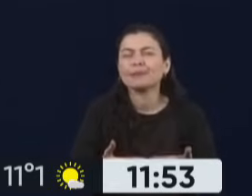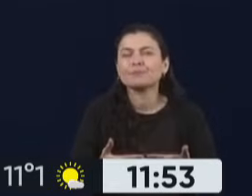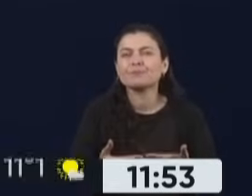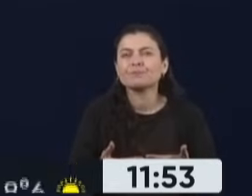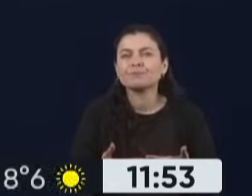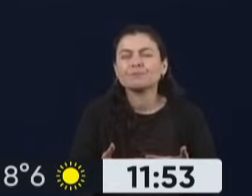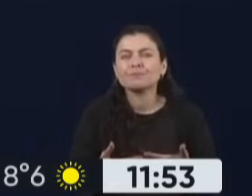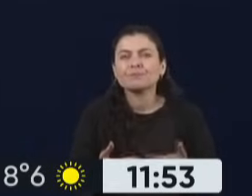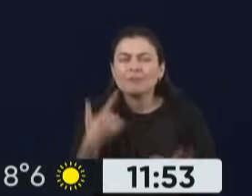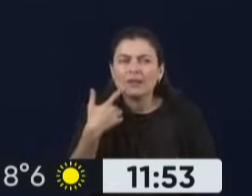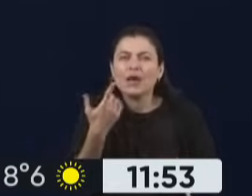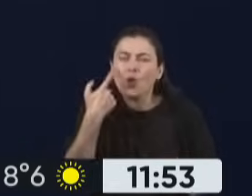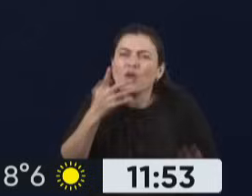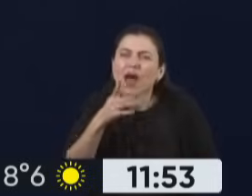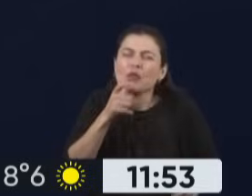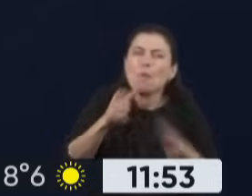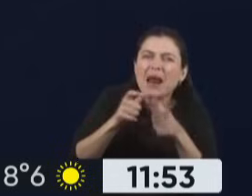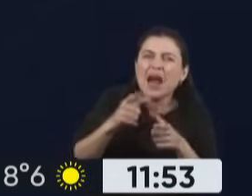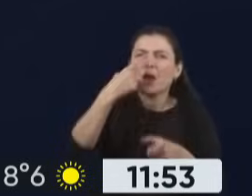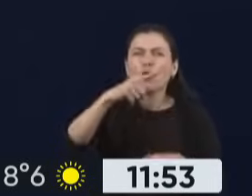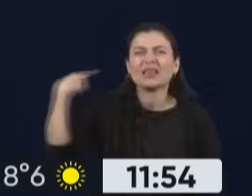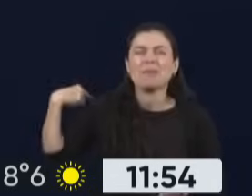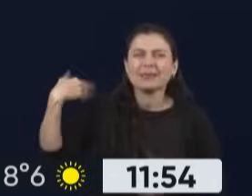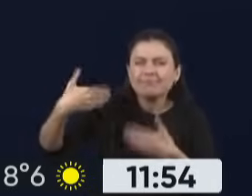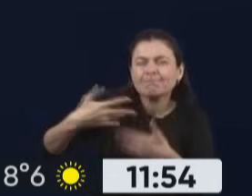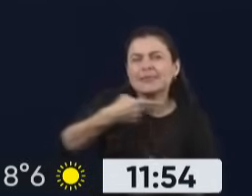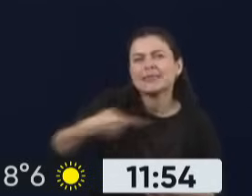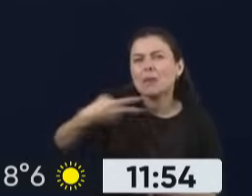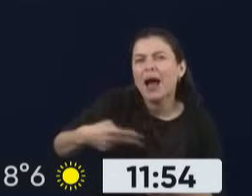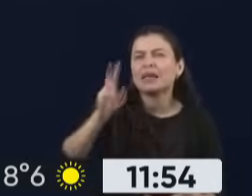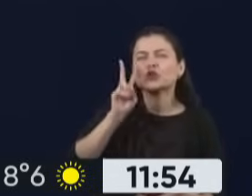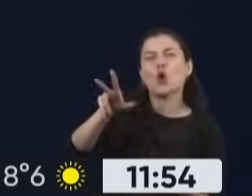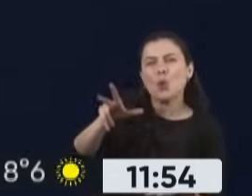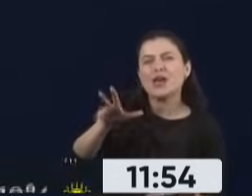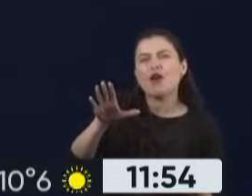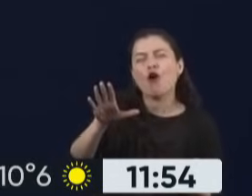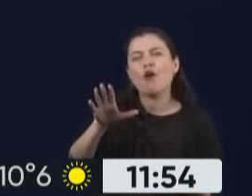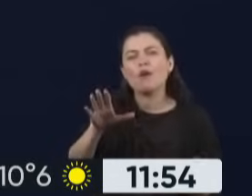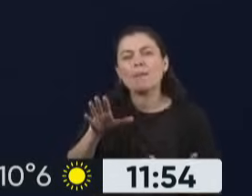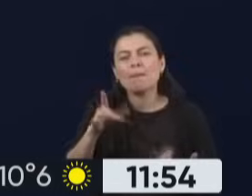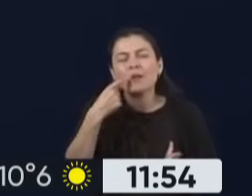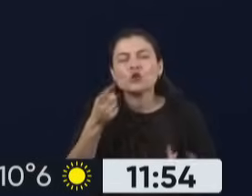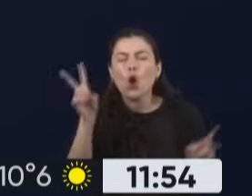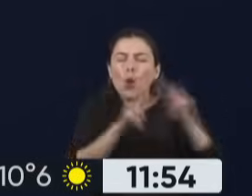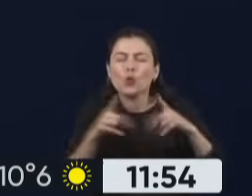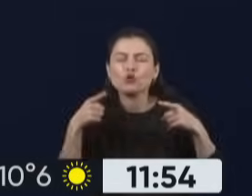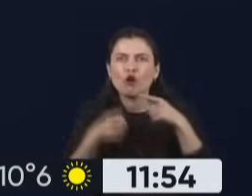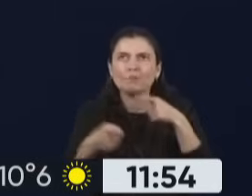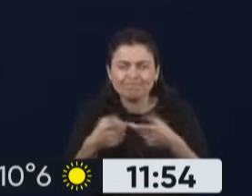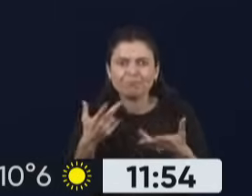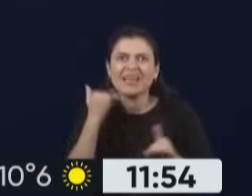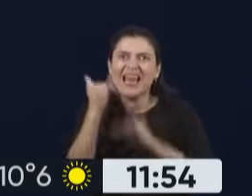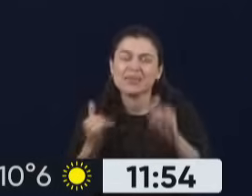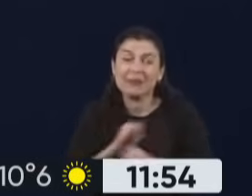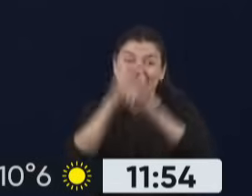los conceptos que se han venido hablando las últimas semanas, que alguna gente escuchado, estoy tratando de explicarlo de la manera más